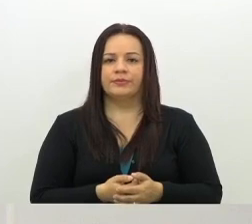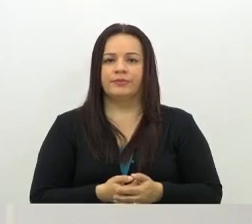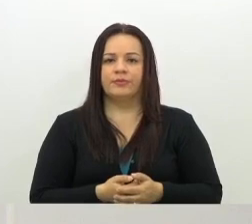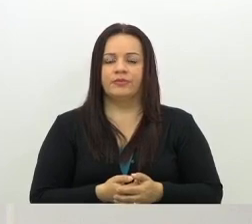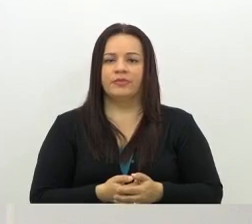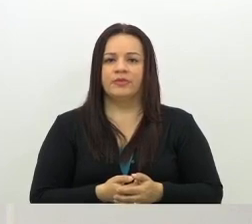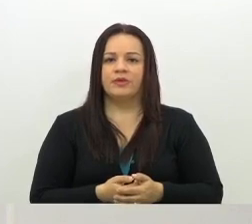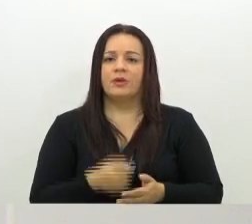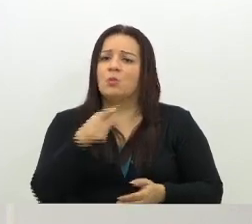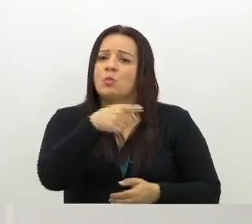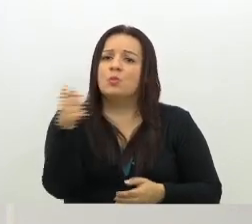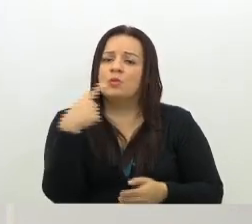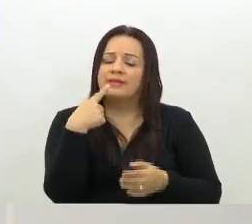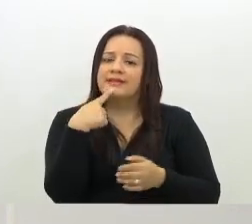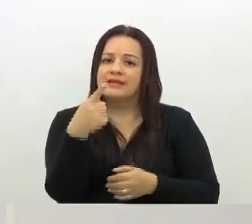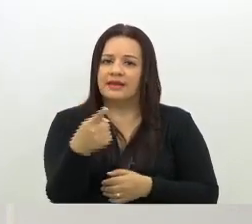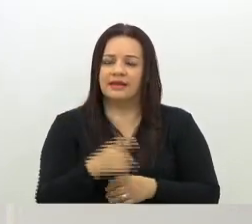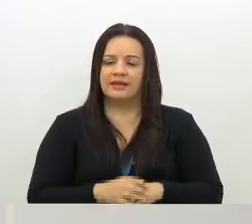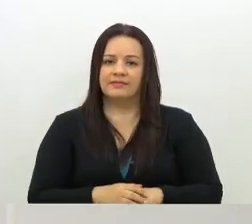Ustedes